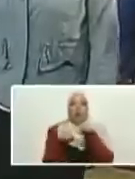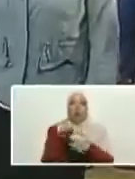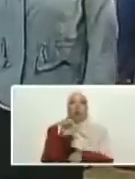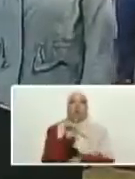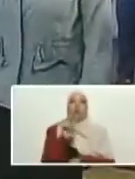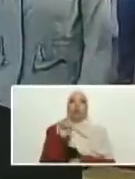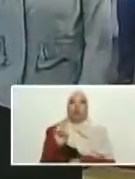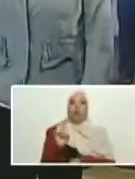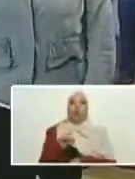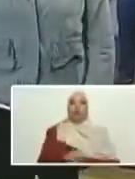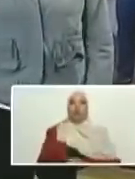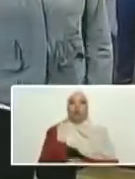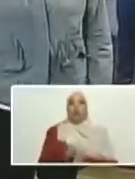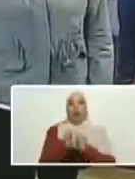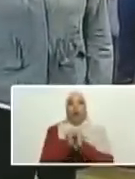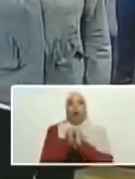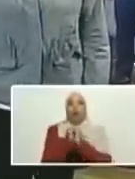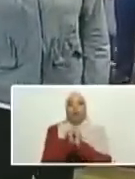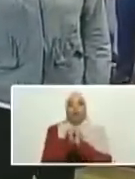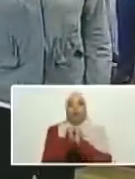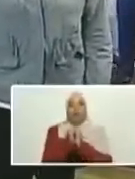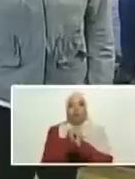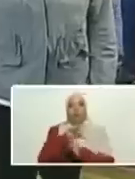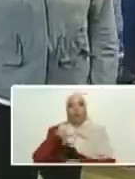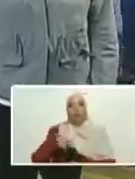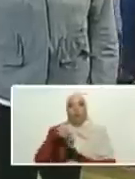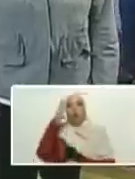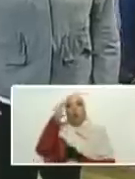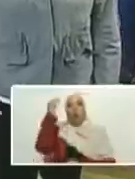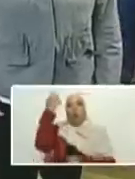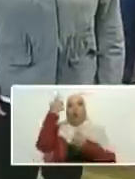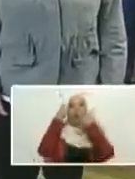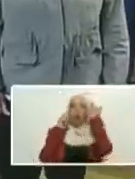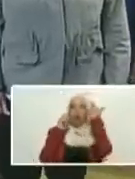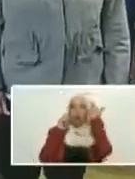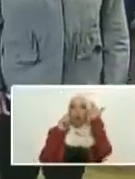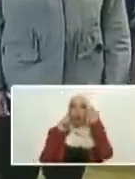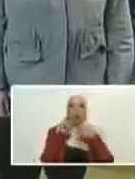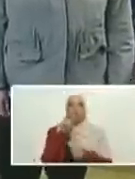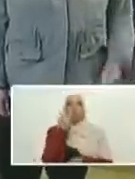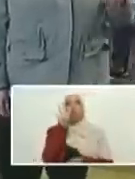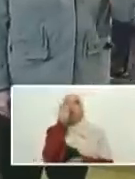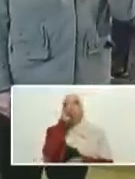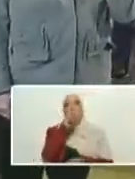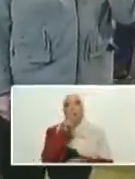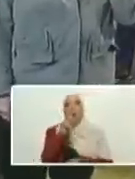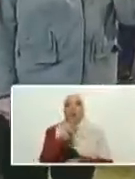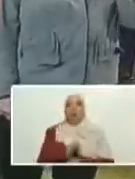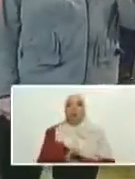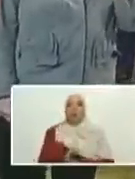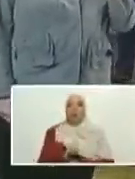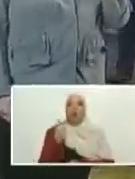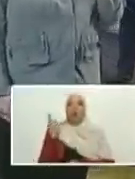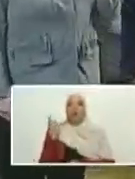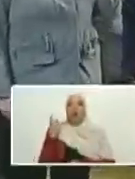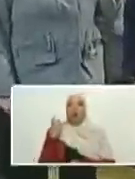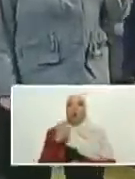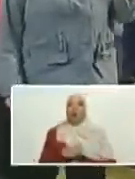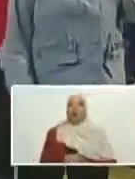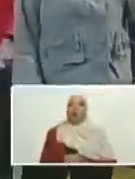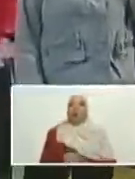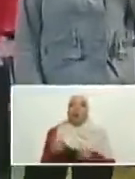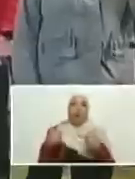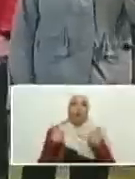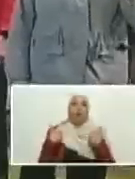elevamos nuestras oraciones al cielo por nuestro comandante Hugo Chávez. 24 años y lo que falta de